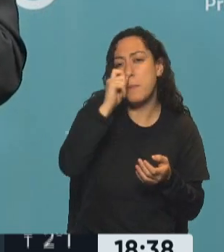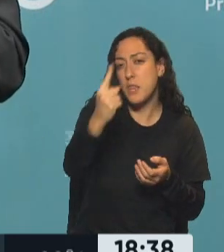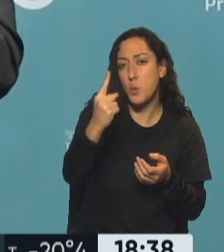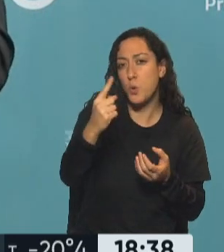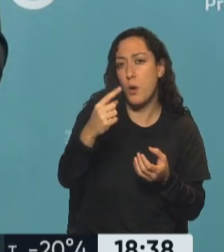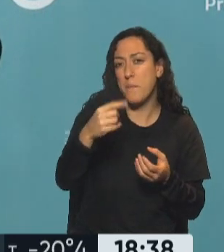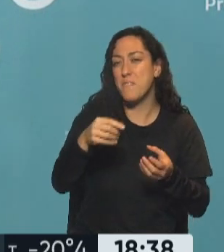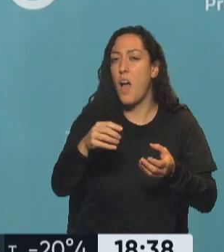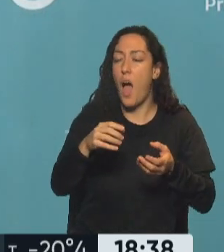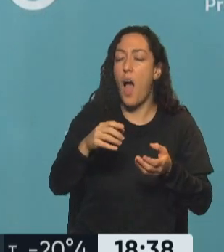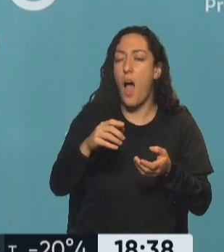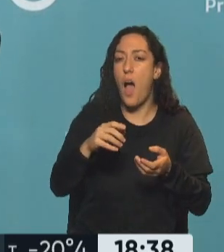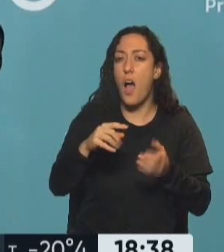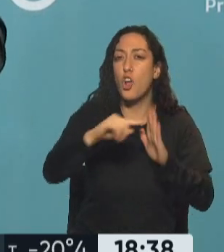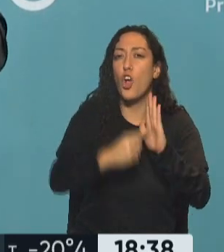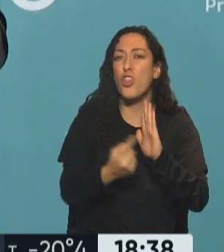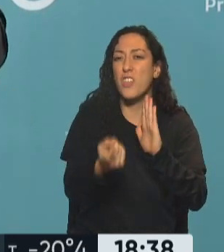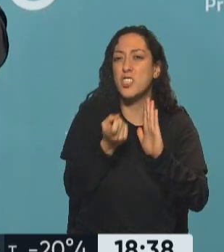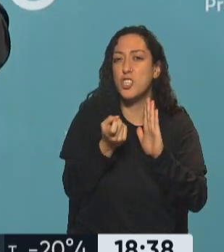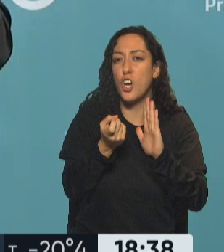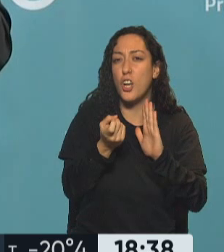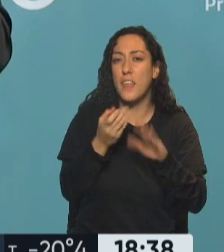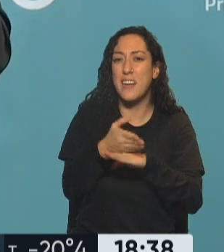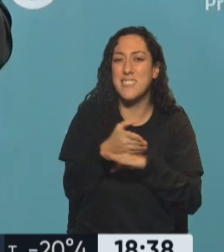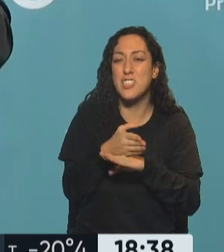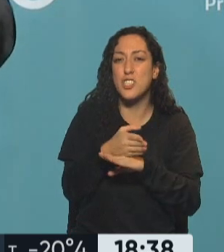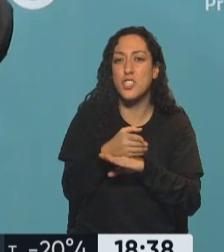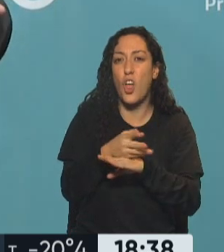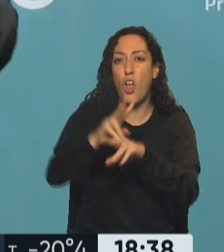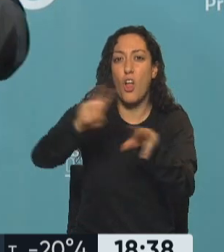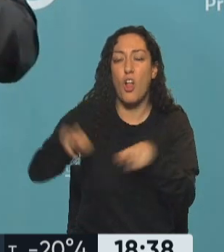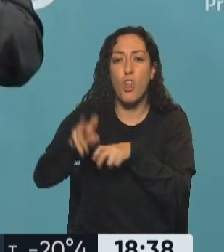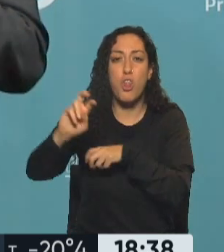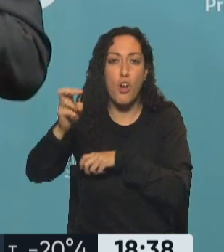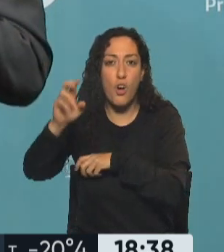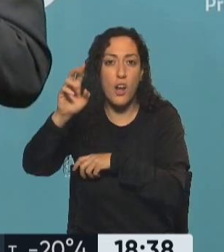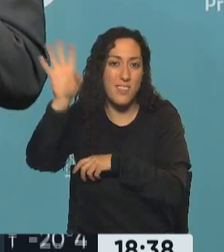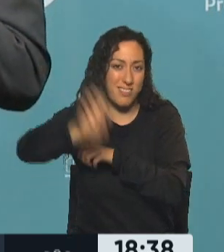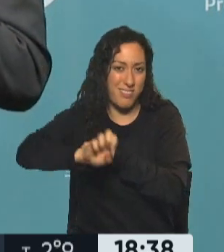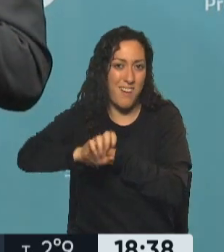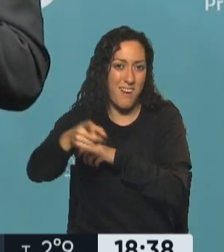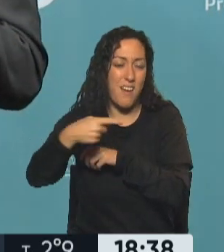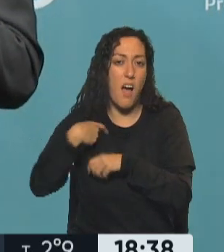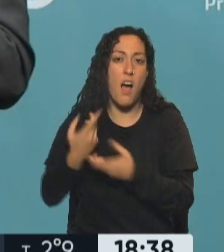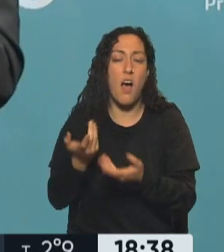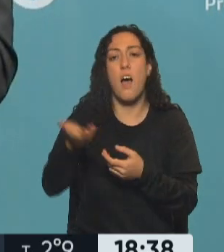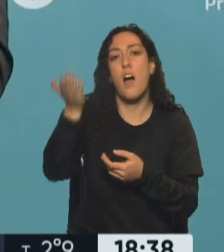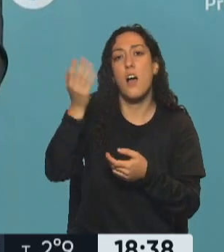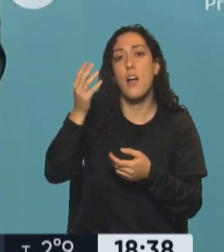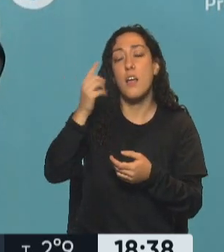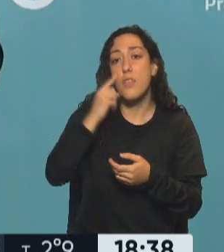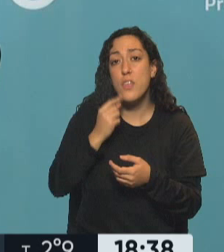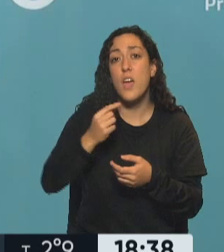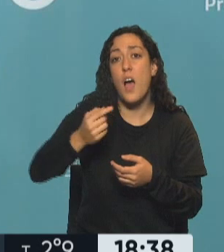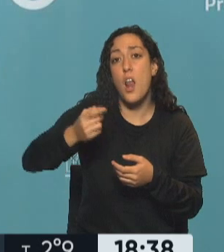flexibilizaron las condiciones para acceso a divisas. Antes de la medida del día lunes, las pymes solamente podían acceder de